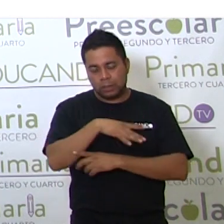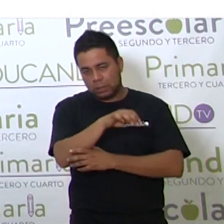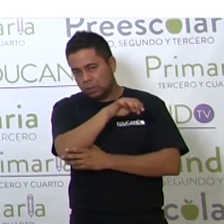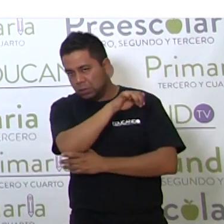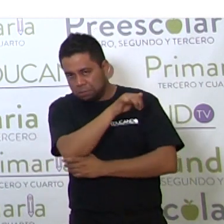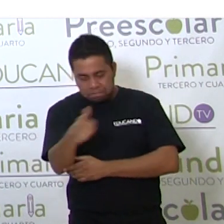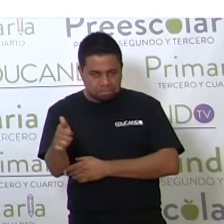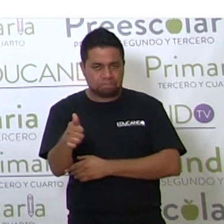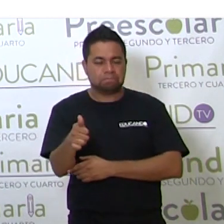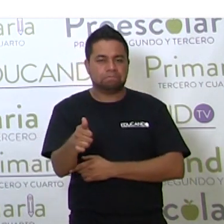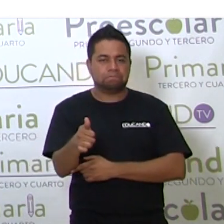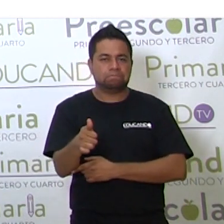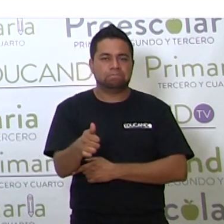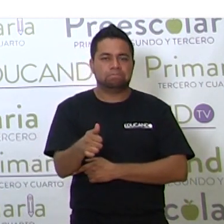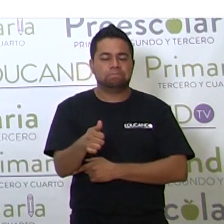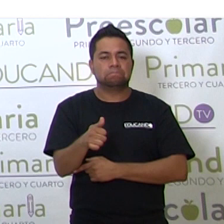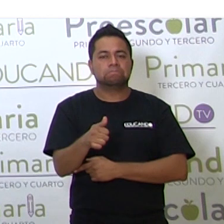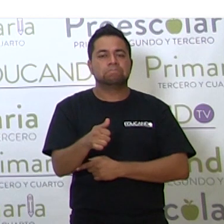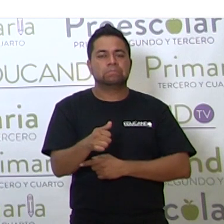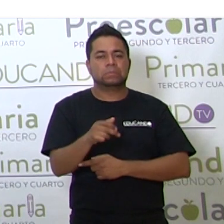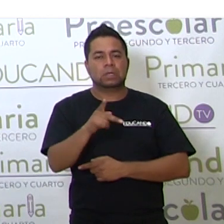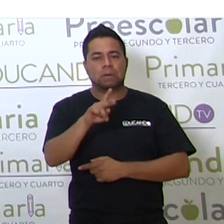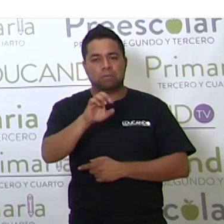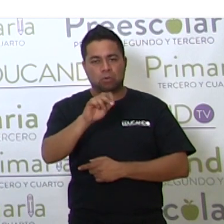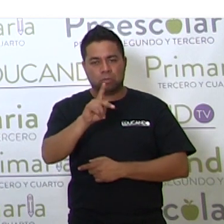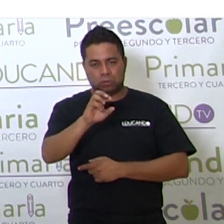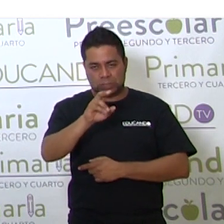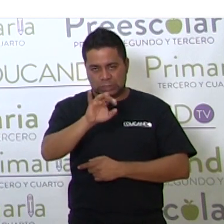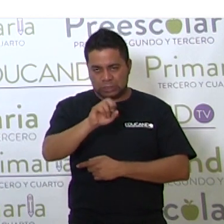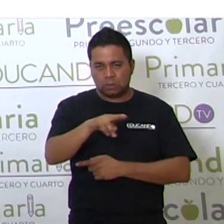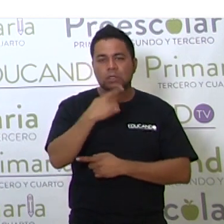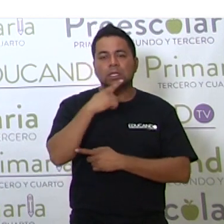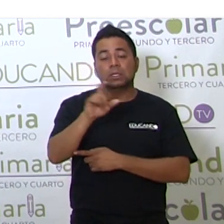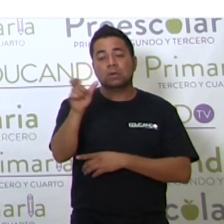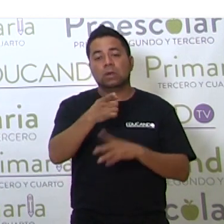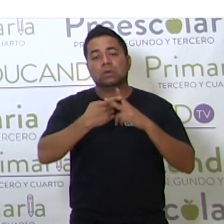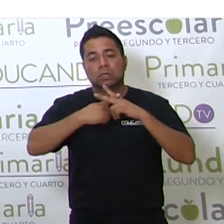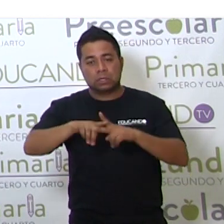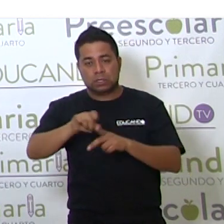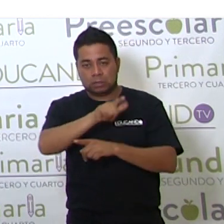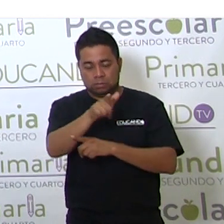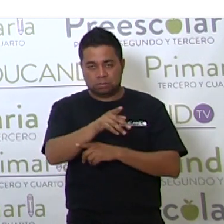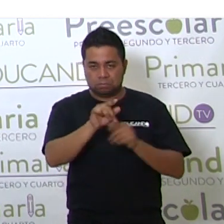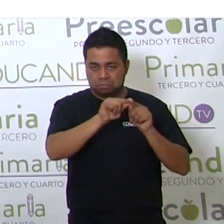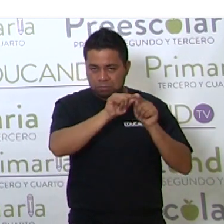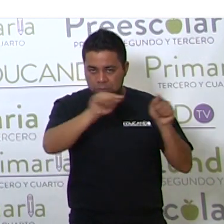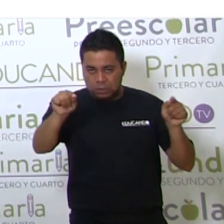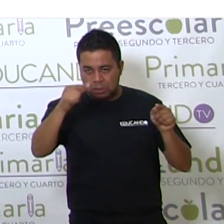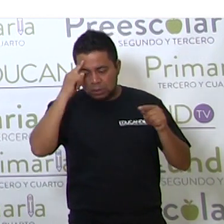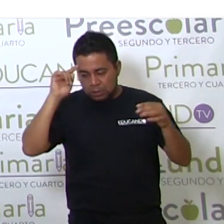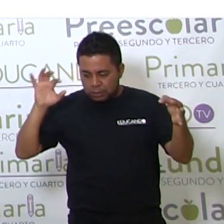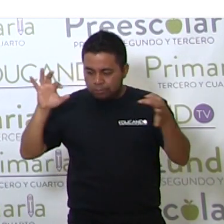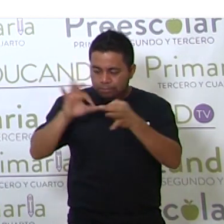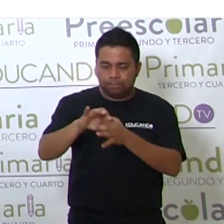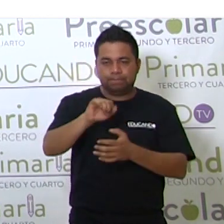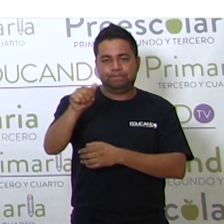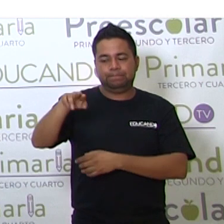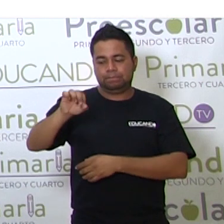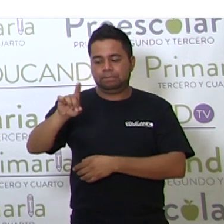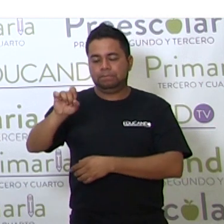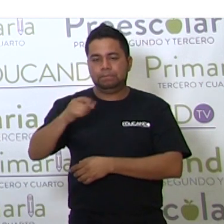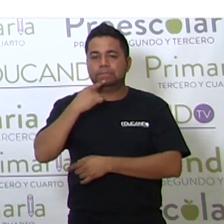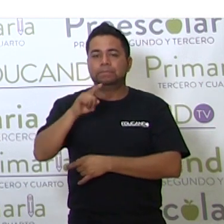proposición que dice a comienzos y luego una línea que nos lleva a otro nodo que dice